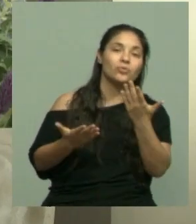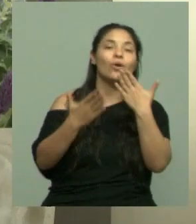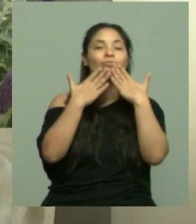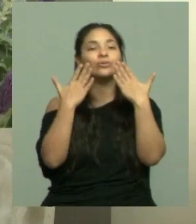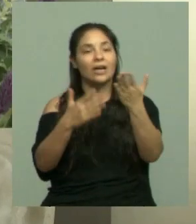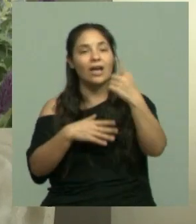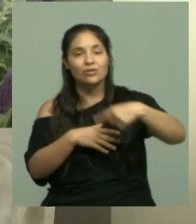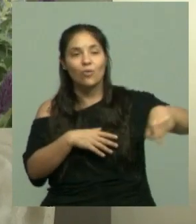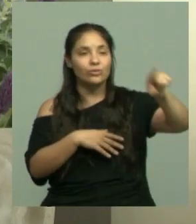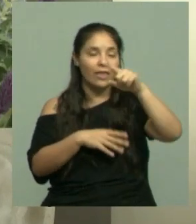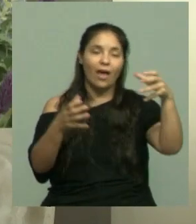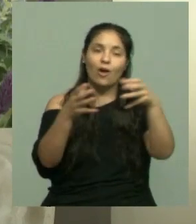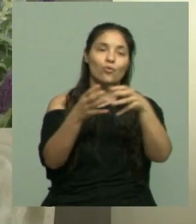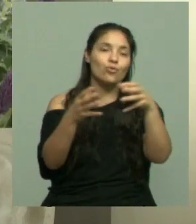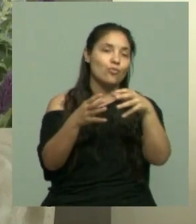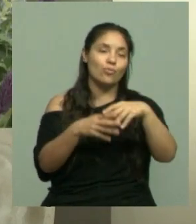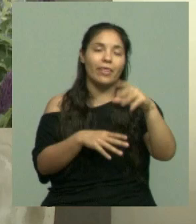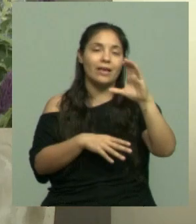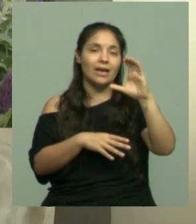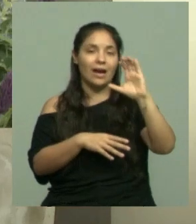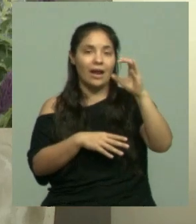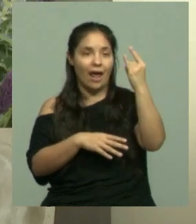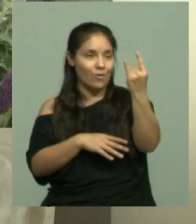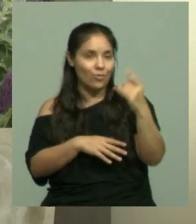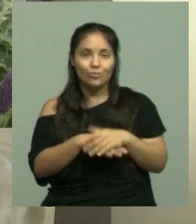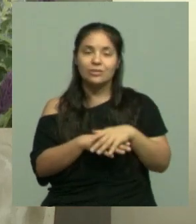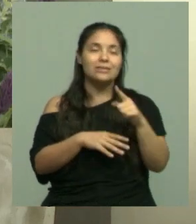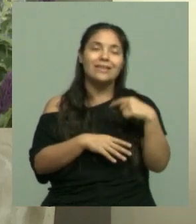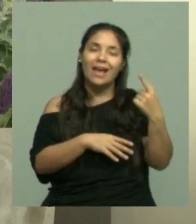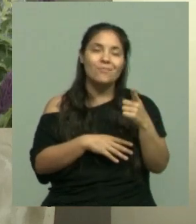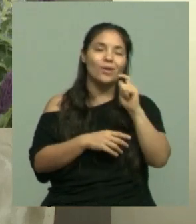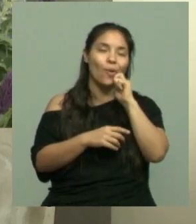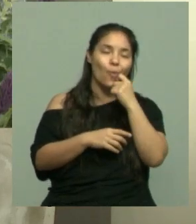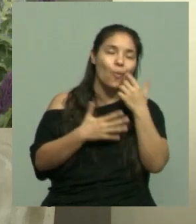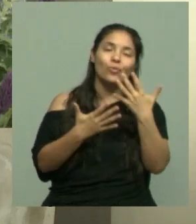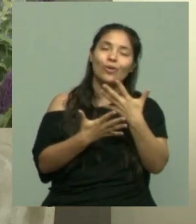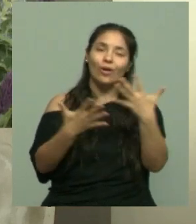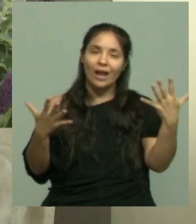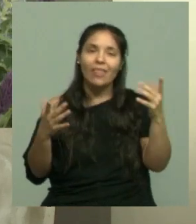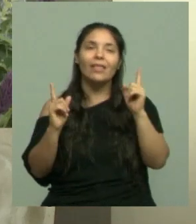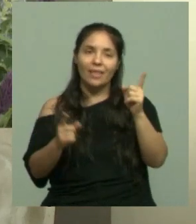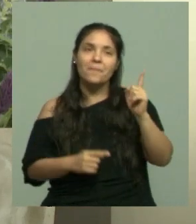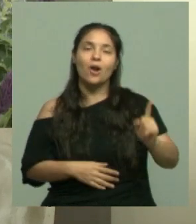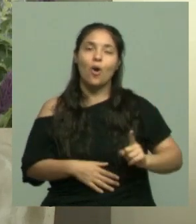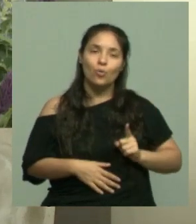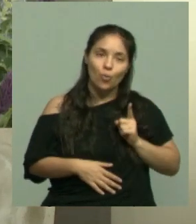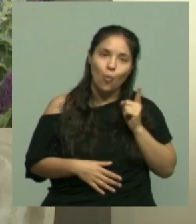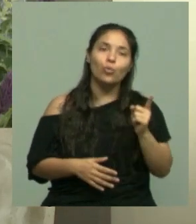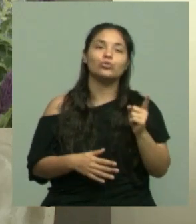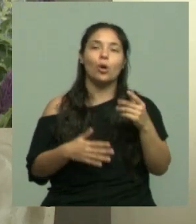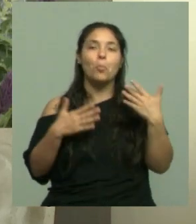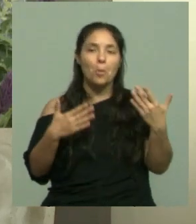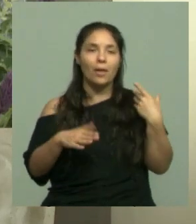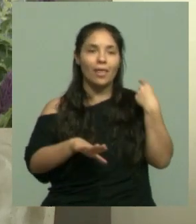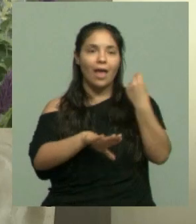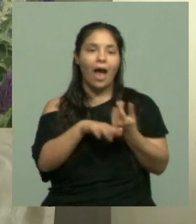a ustedes, a todo el equipo de Señalú. La verdad que siempre es un gusto enorme y un orgullo poder generar un